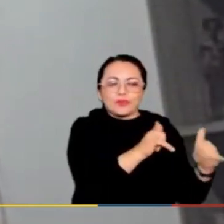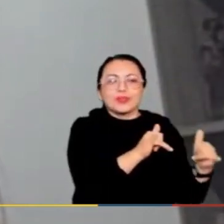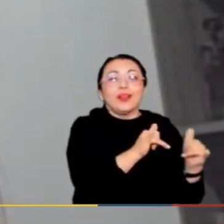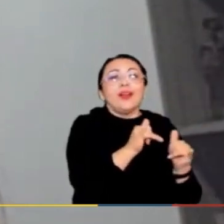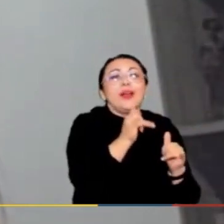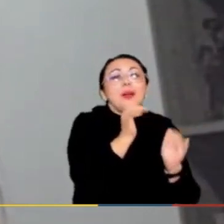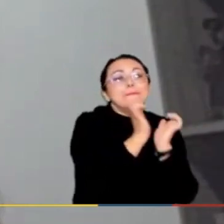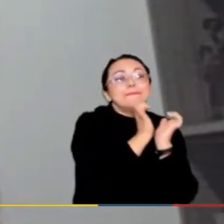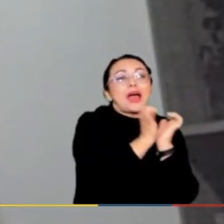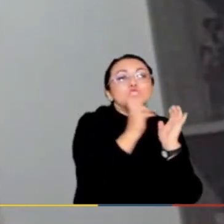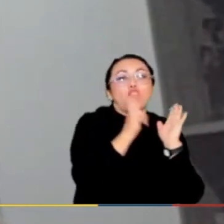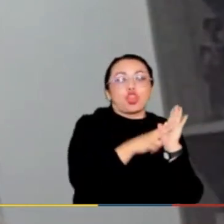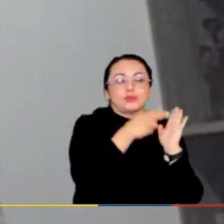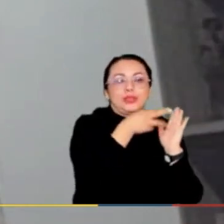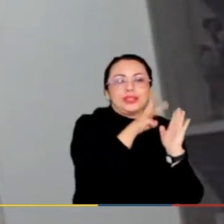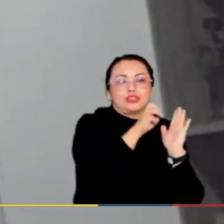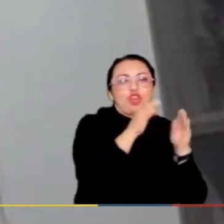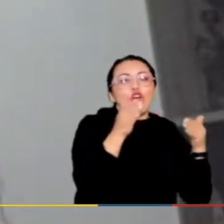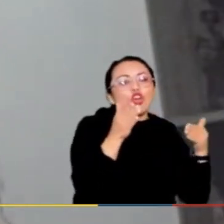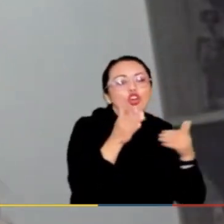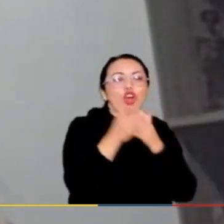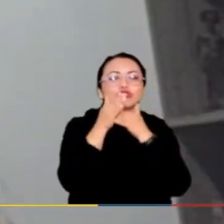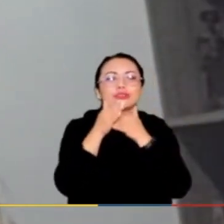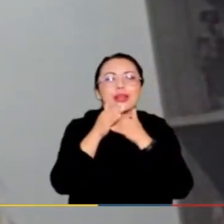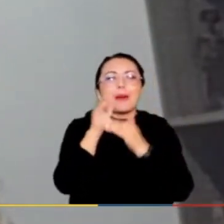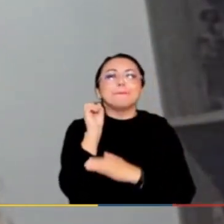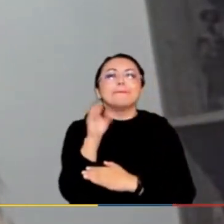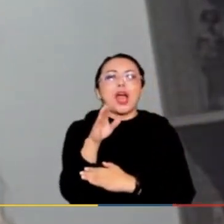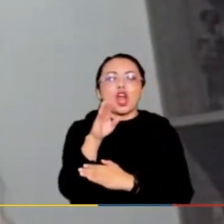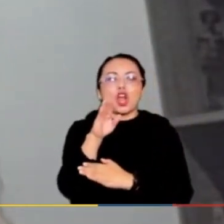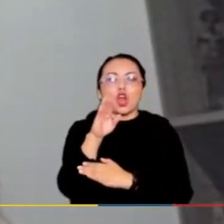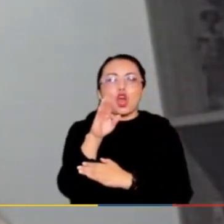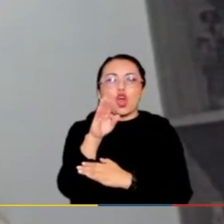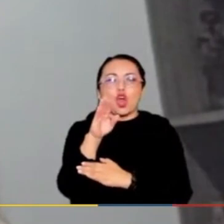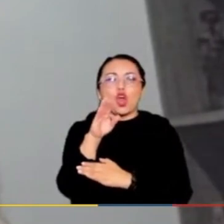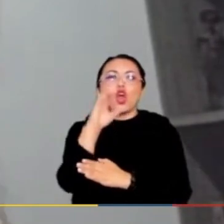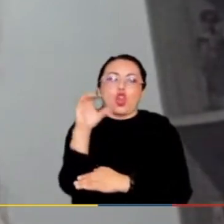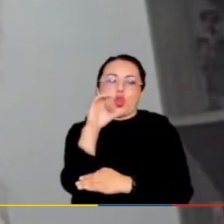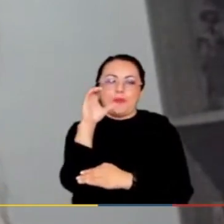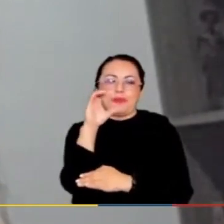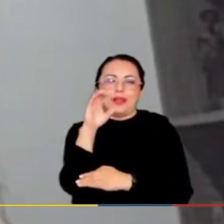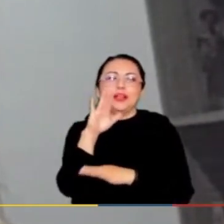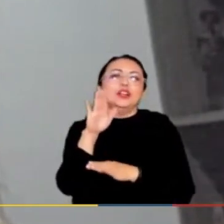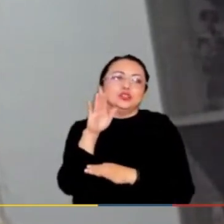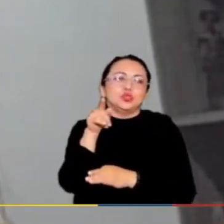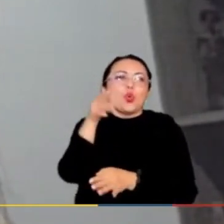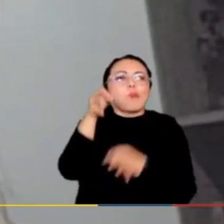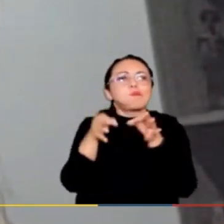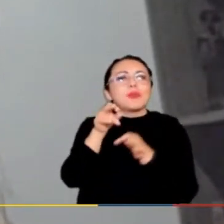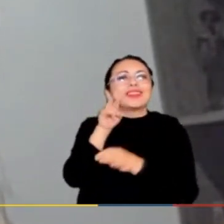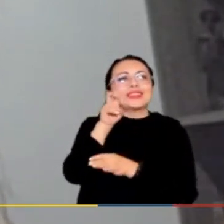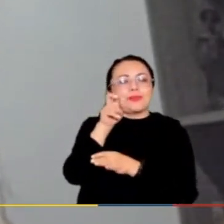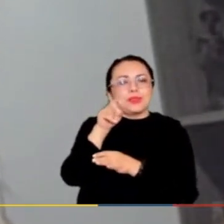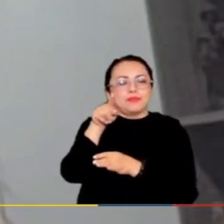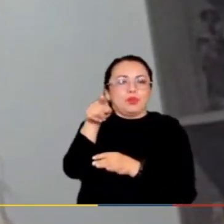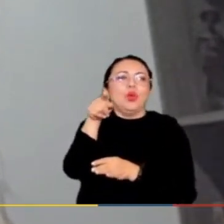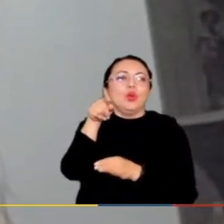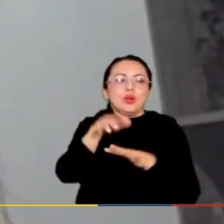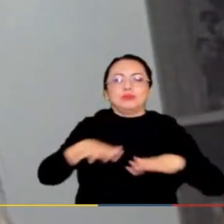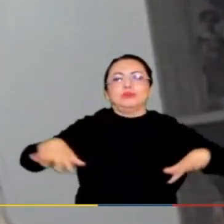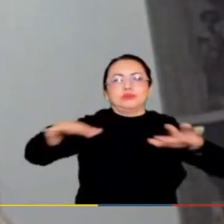del 2018 contra Bancolombia S.A. Se radicó en el juzgado séptimo civil de circuito de Bucaramanga, despacho judicial